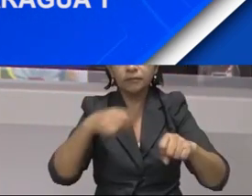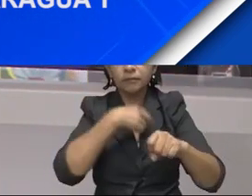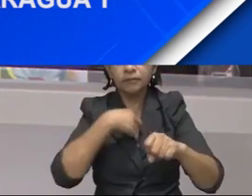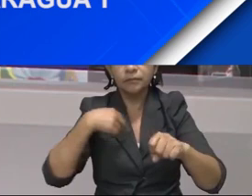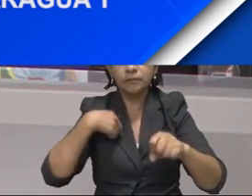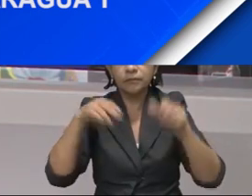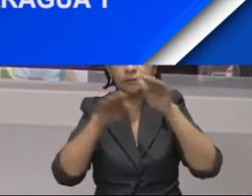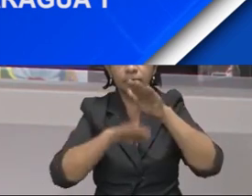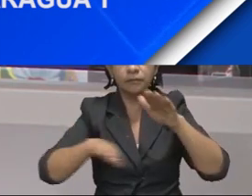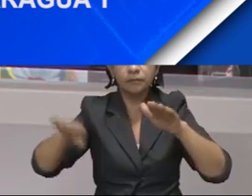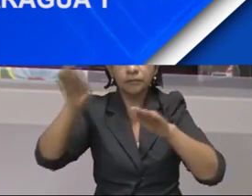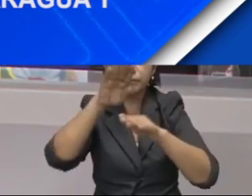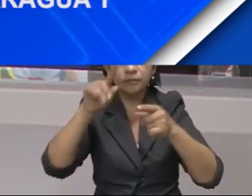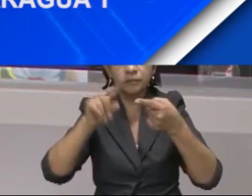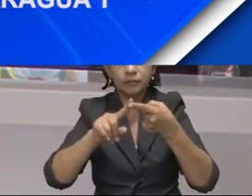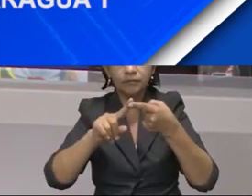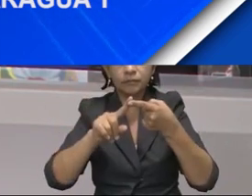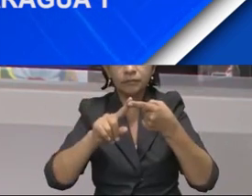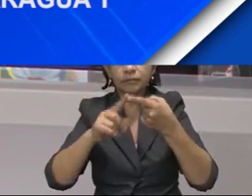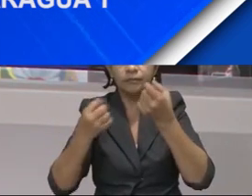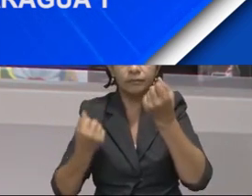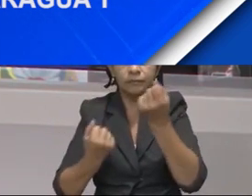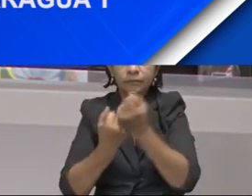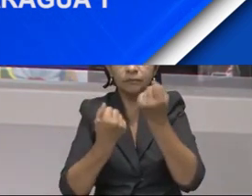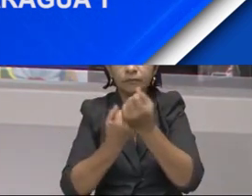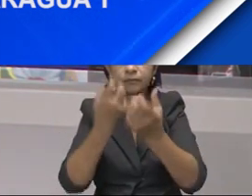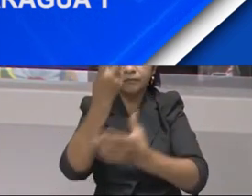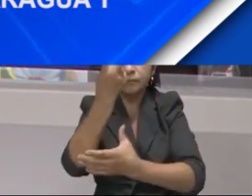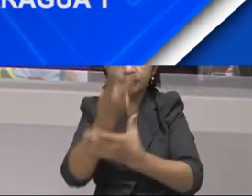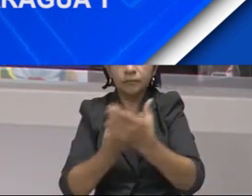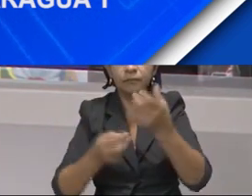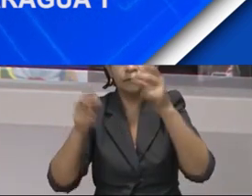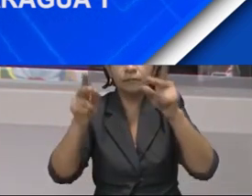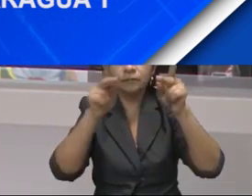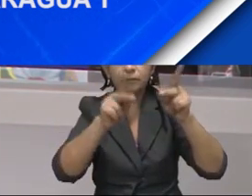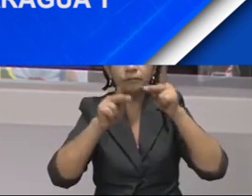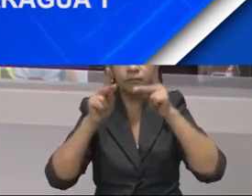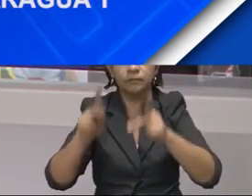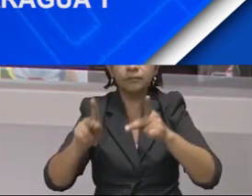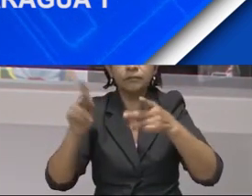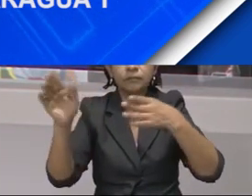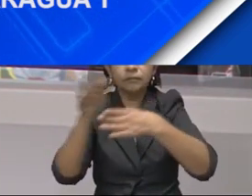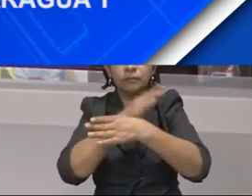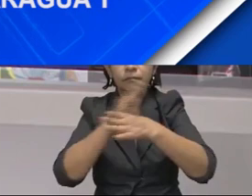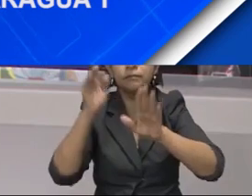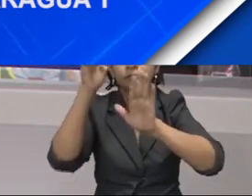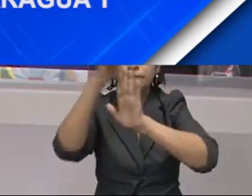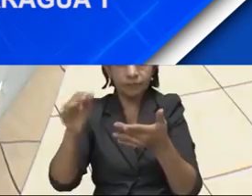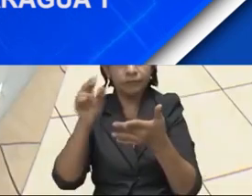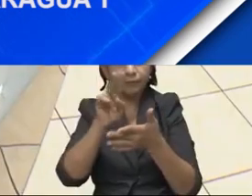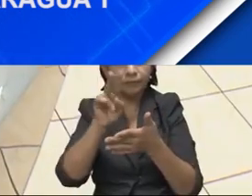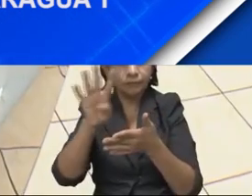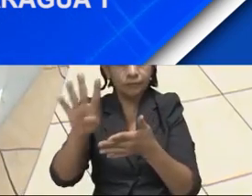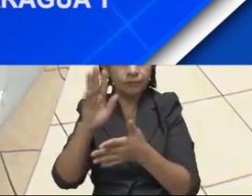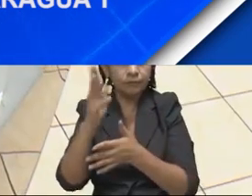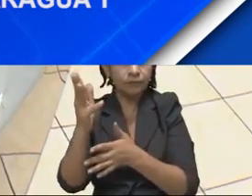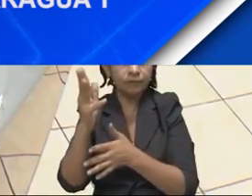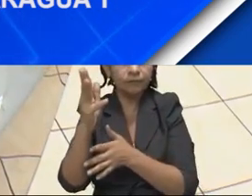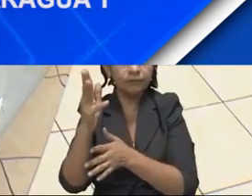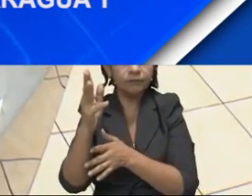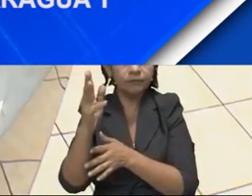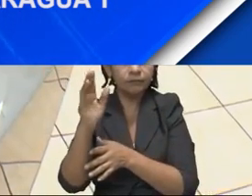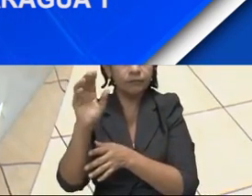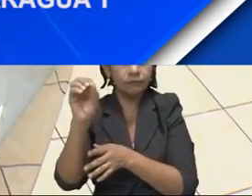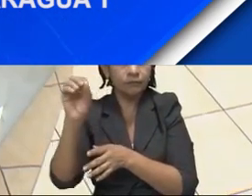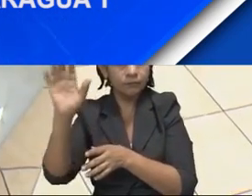más eficaces a través de la cooperación entre las autoridades aduaneras de los estados partes. El decreto para